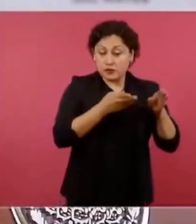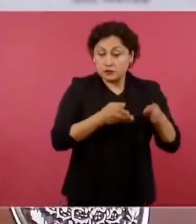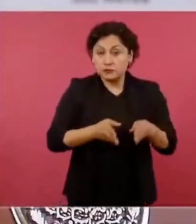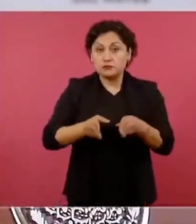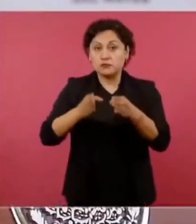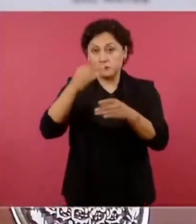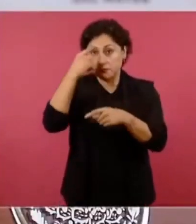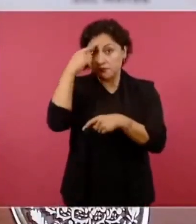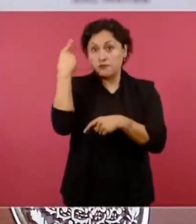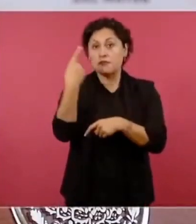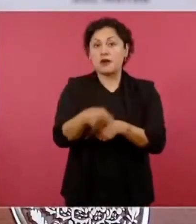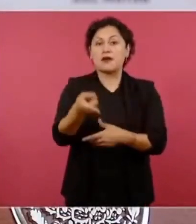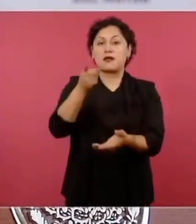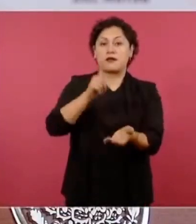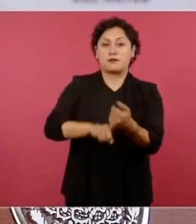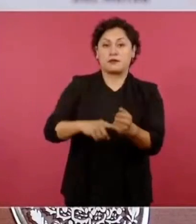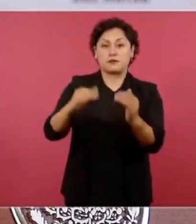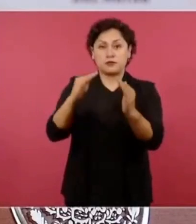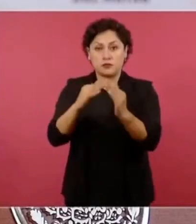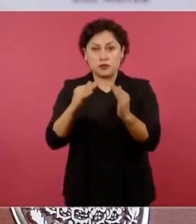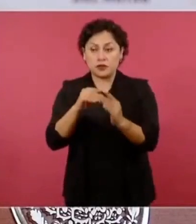doméstico,